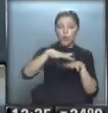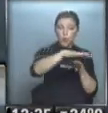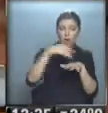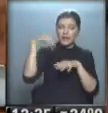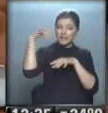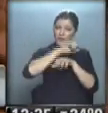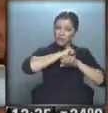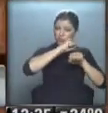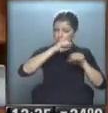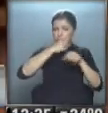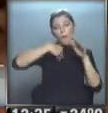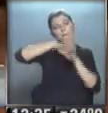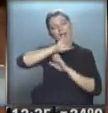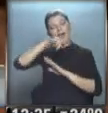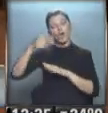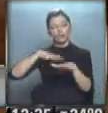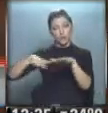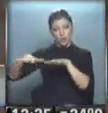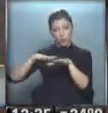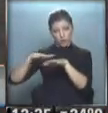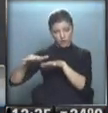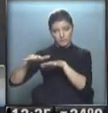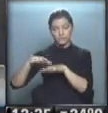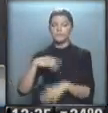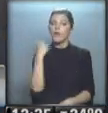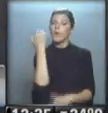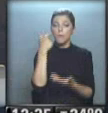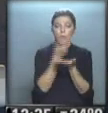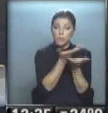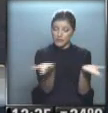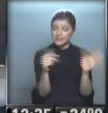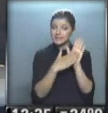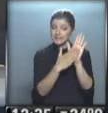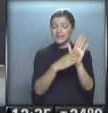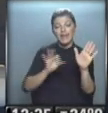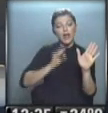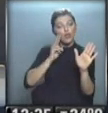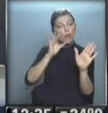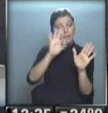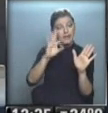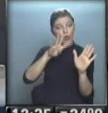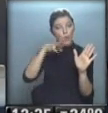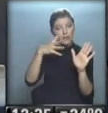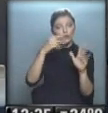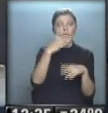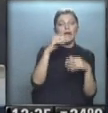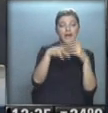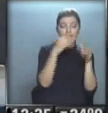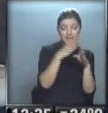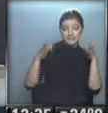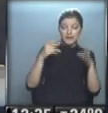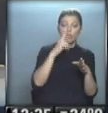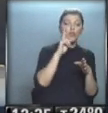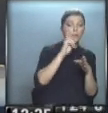que ninguna otra. Señala que desde 2004 han muerto entre 2.000 y 4.700 personas,